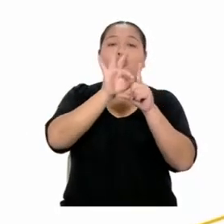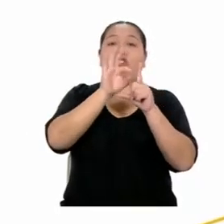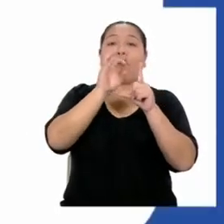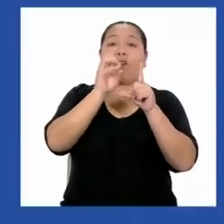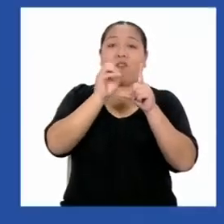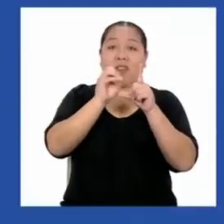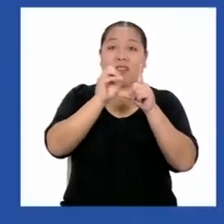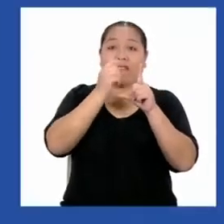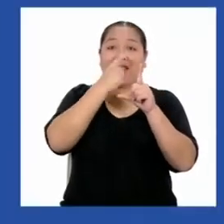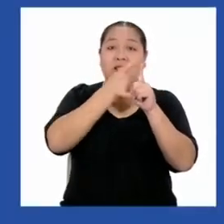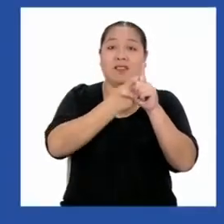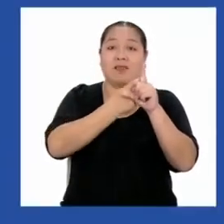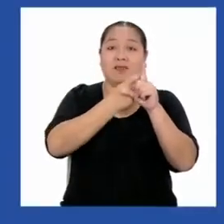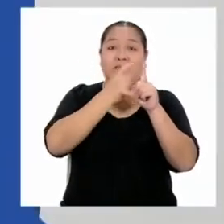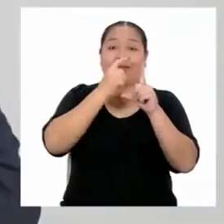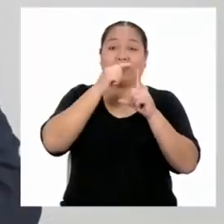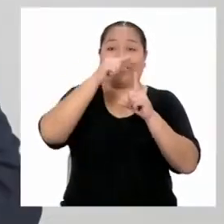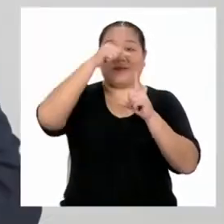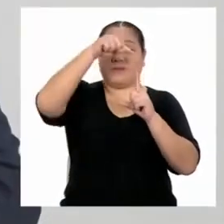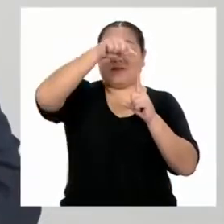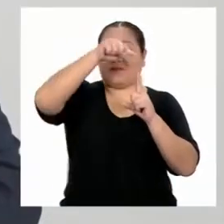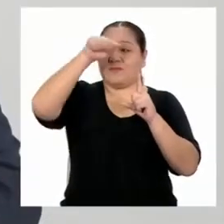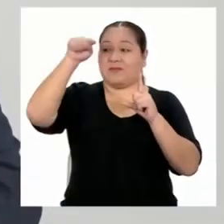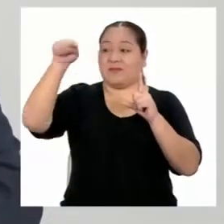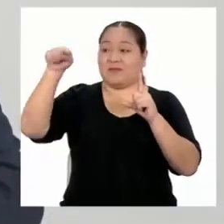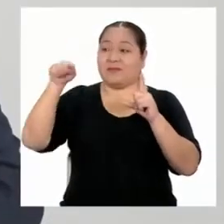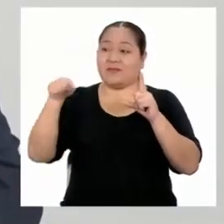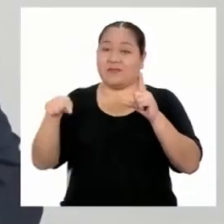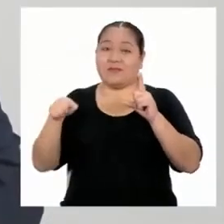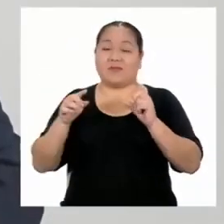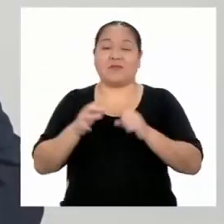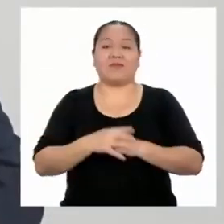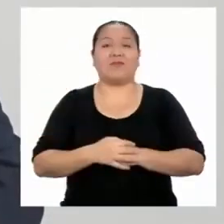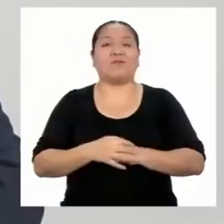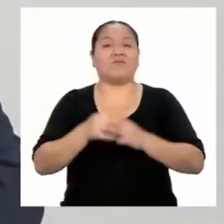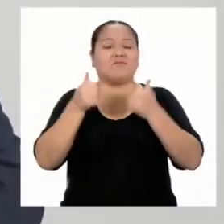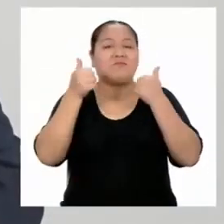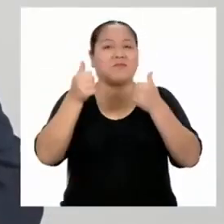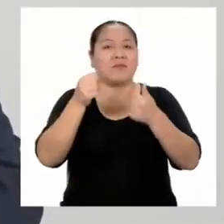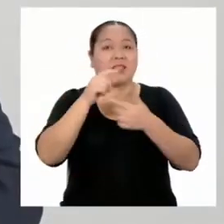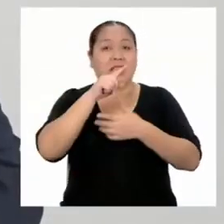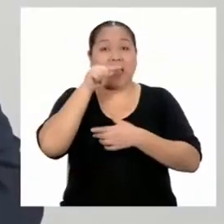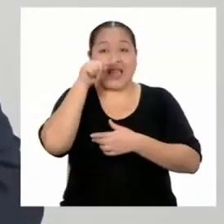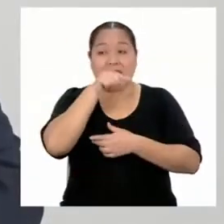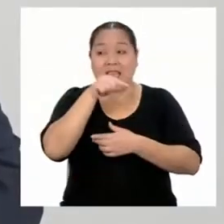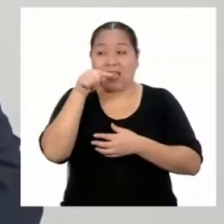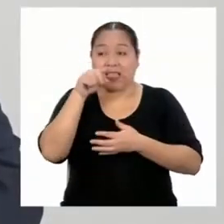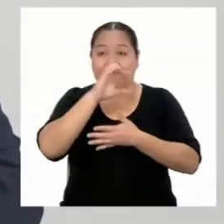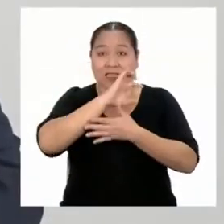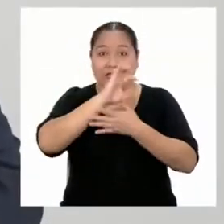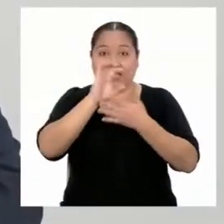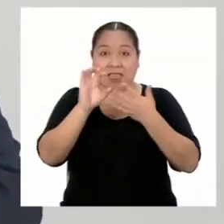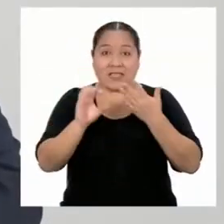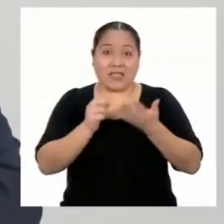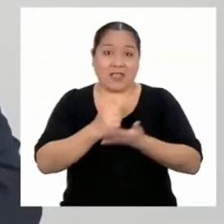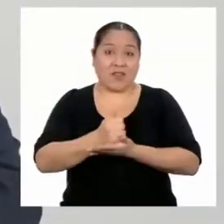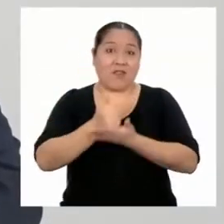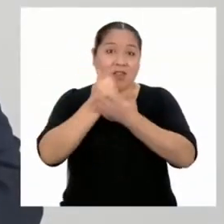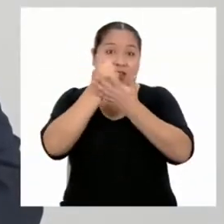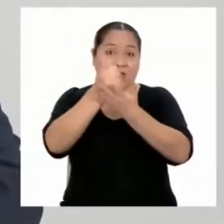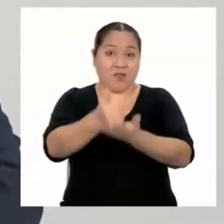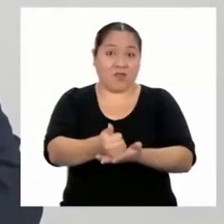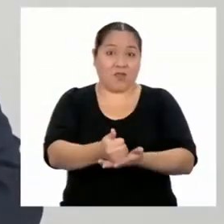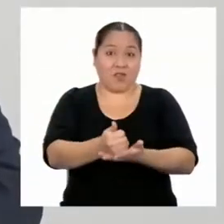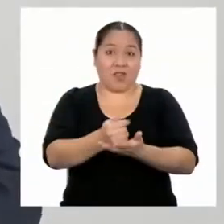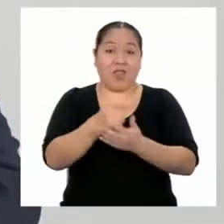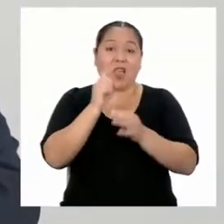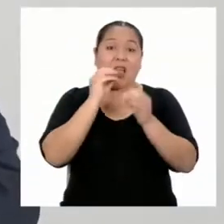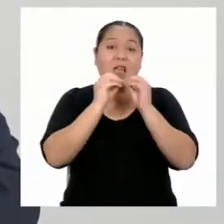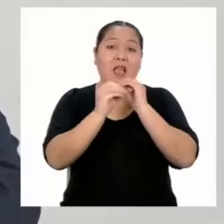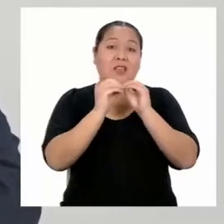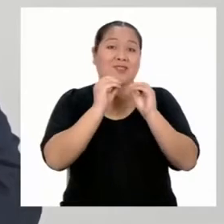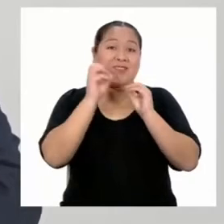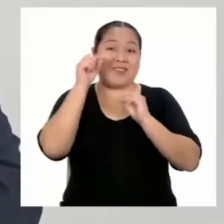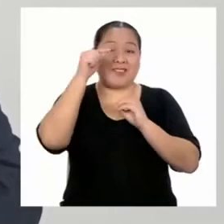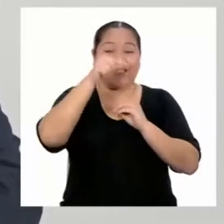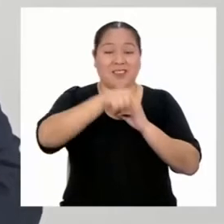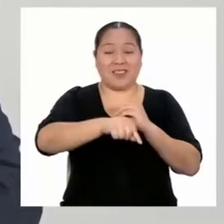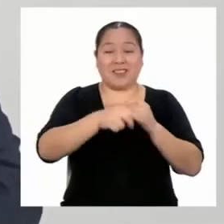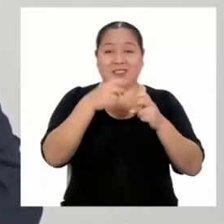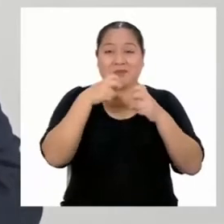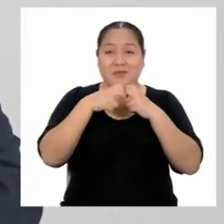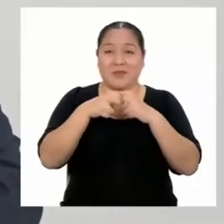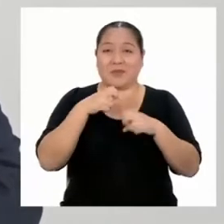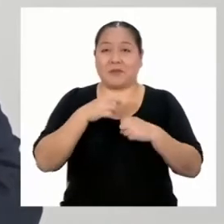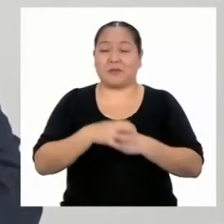grados cada uno. Muy bien. Todas esas características nos van a ser útiles para darle solución a nuestra